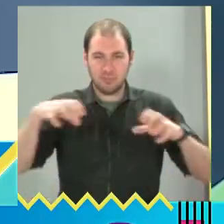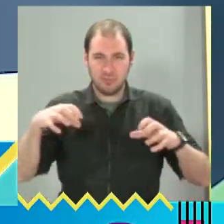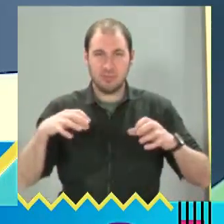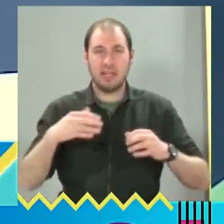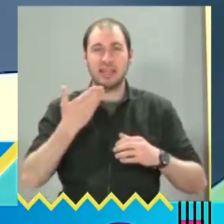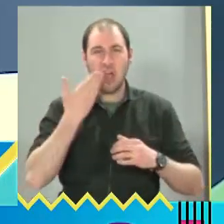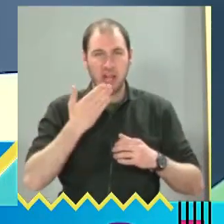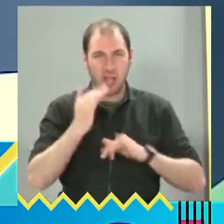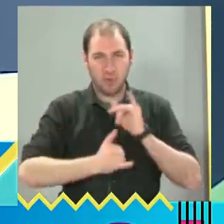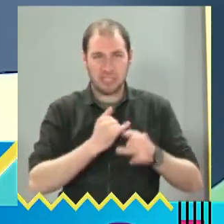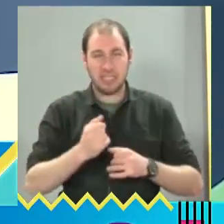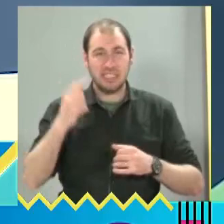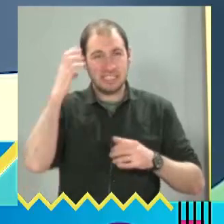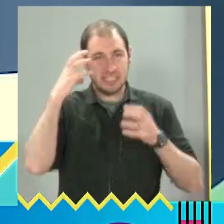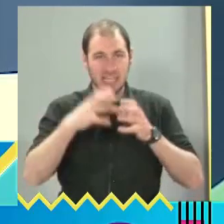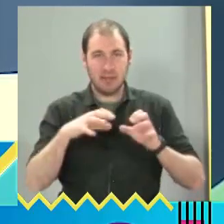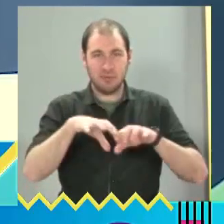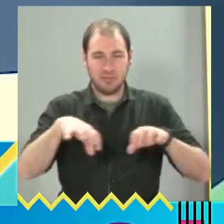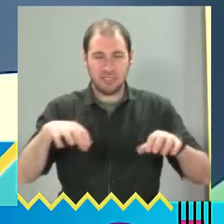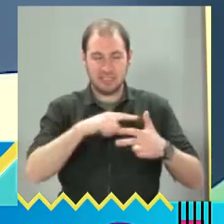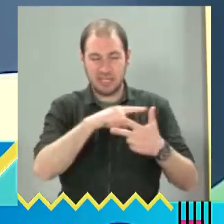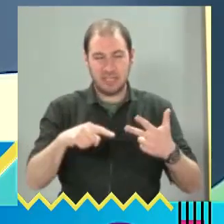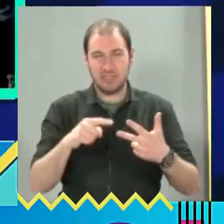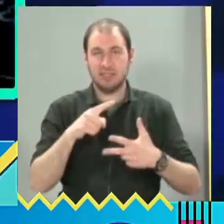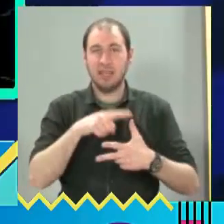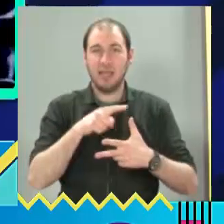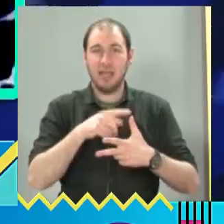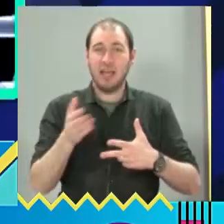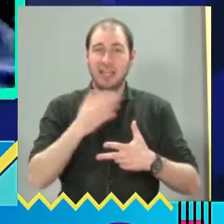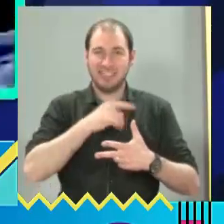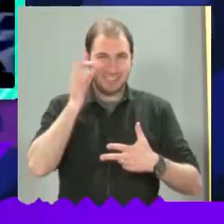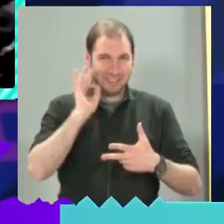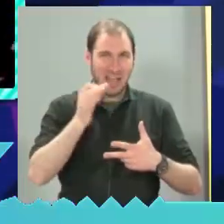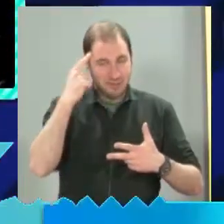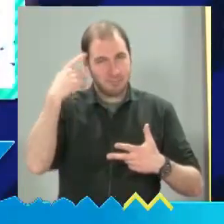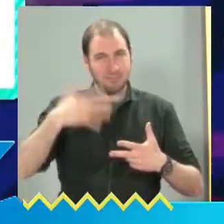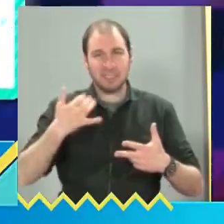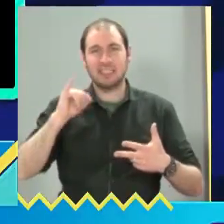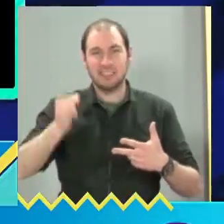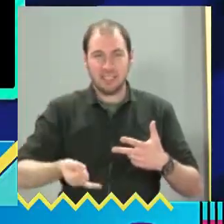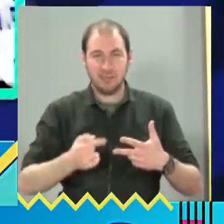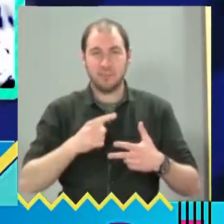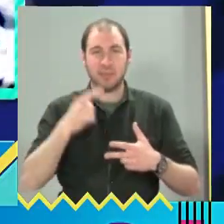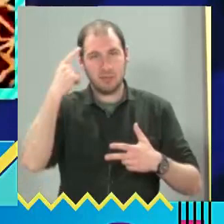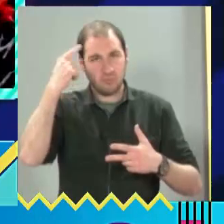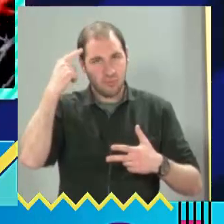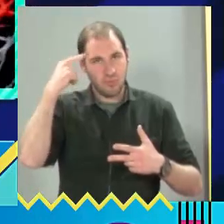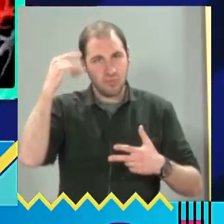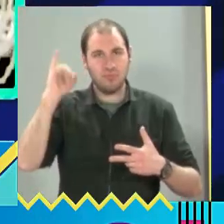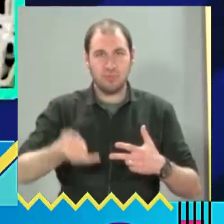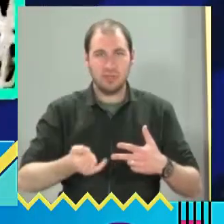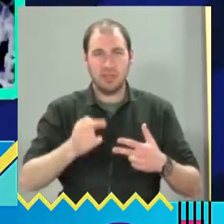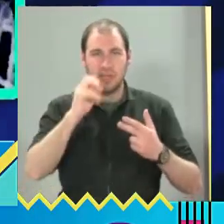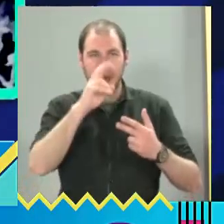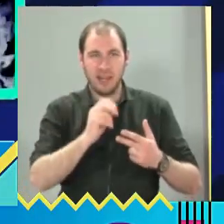teoría que dice que nuestro cerebro se divide en tres. Una parte que es consciente, racional, que piensa todo, una